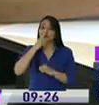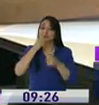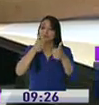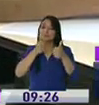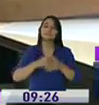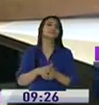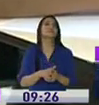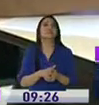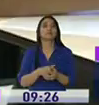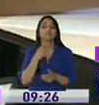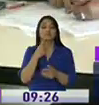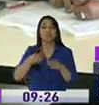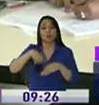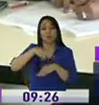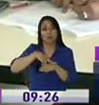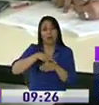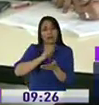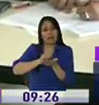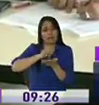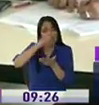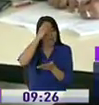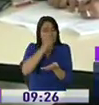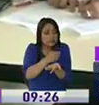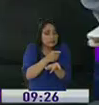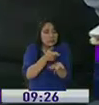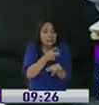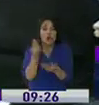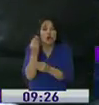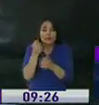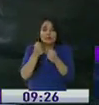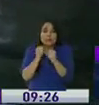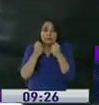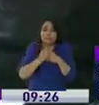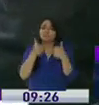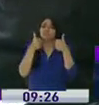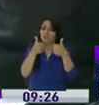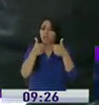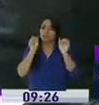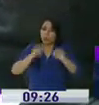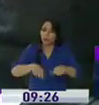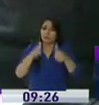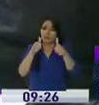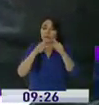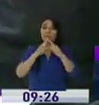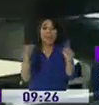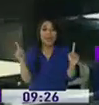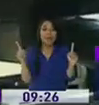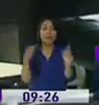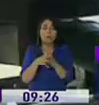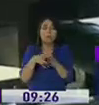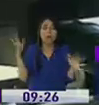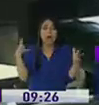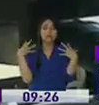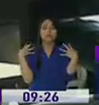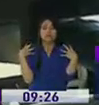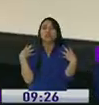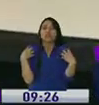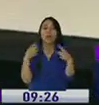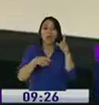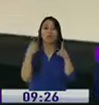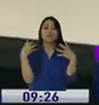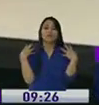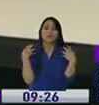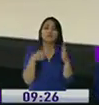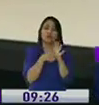que es normal una presión moderada para que los jóvenes se esfuercen y sean constantes, lo que se conoce como estrés positivo,